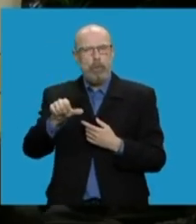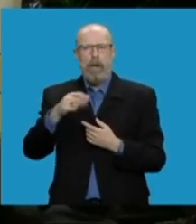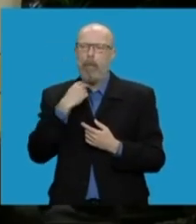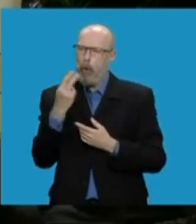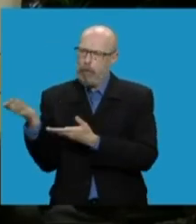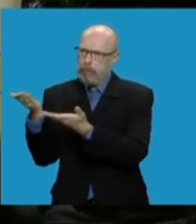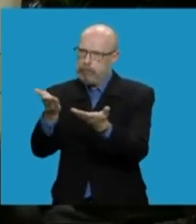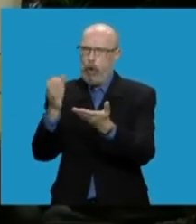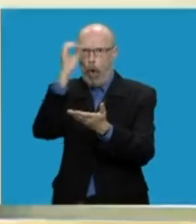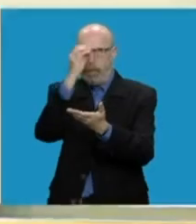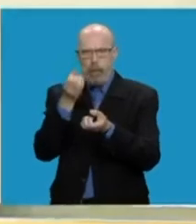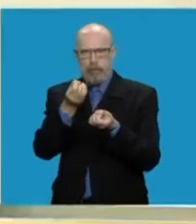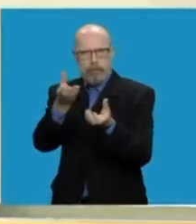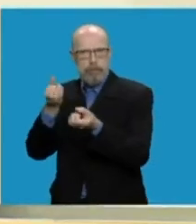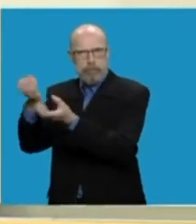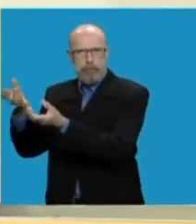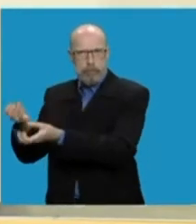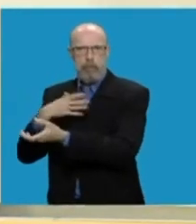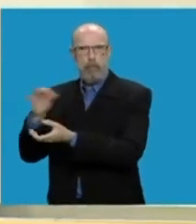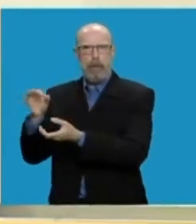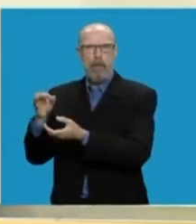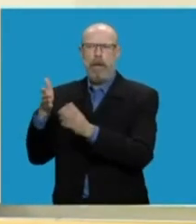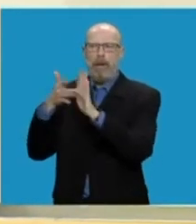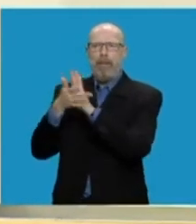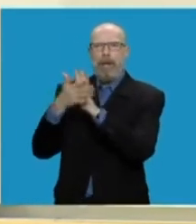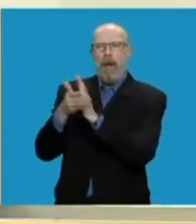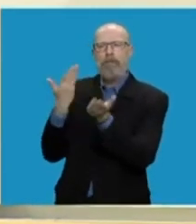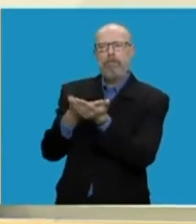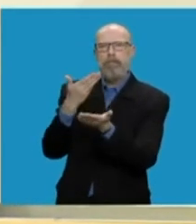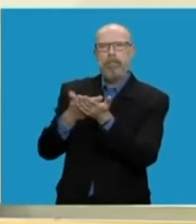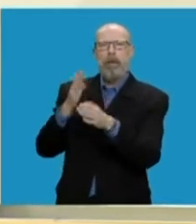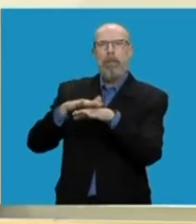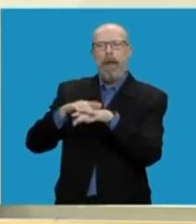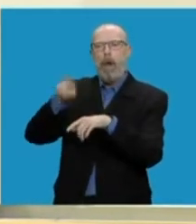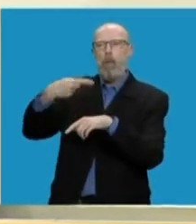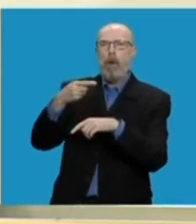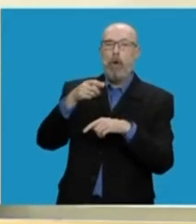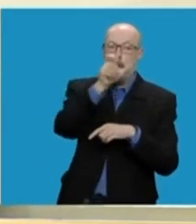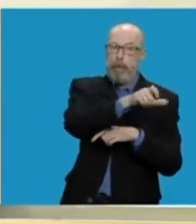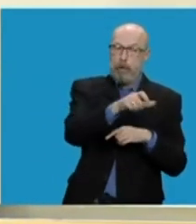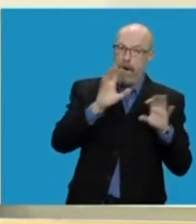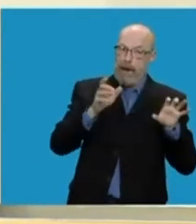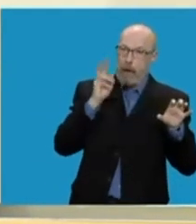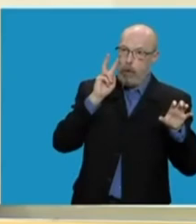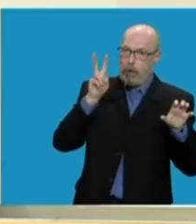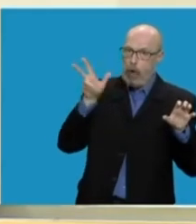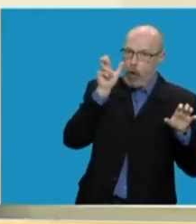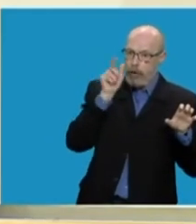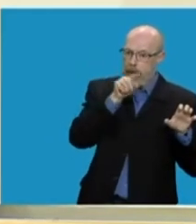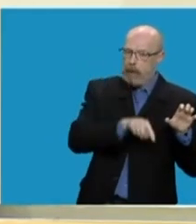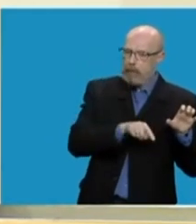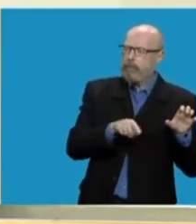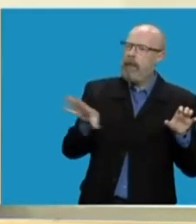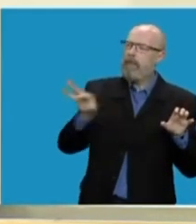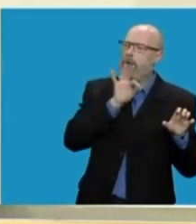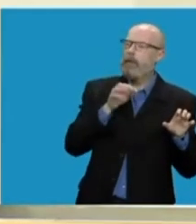aquel que quiere opinar, ofreciendo argumentos para que sea el oyente el que tome su decisión,